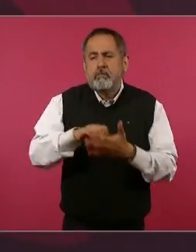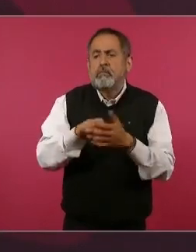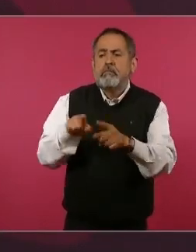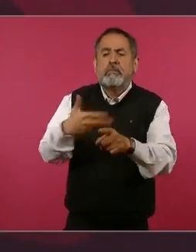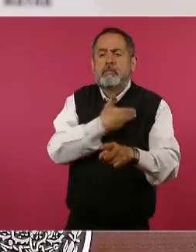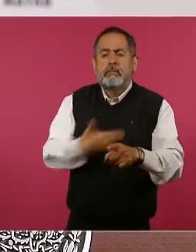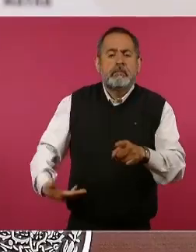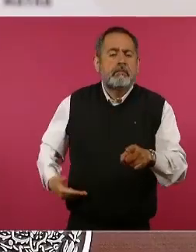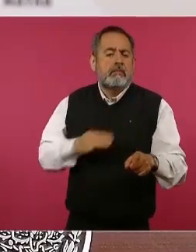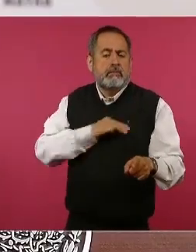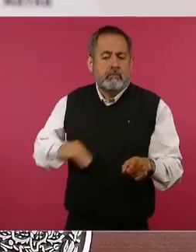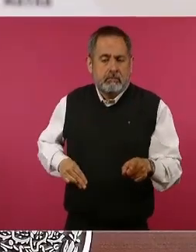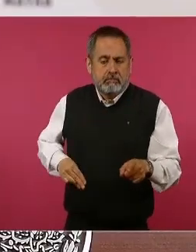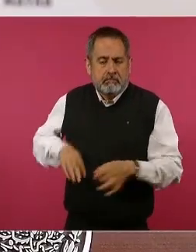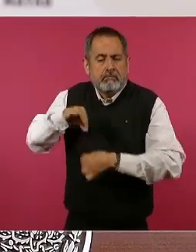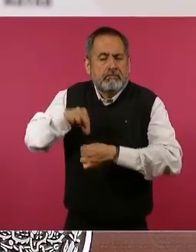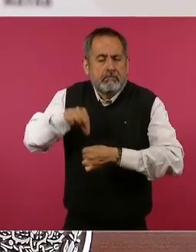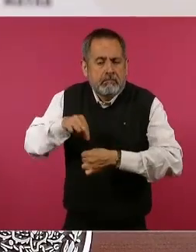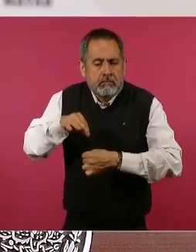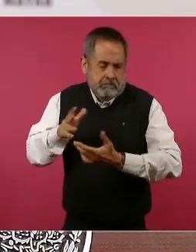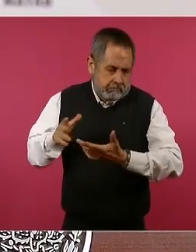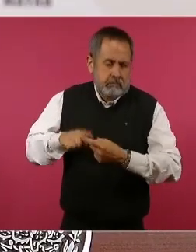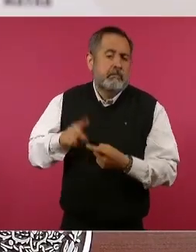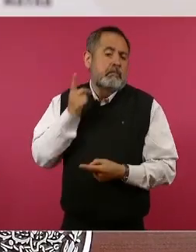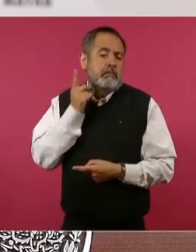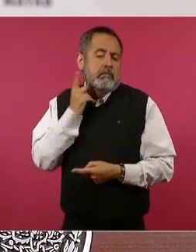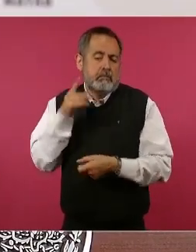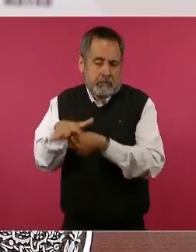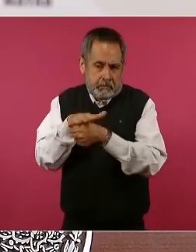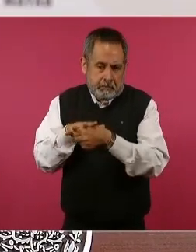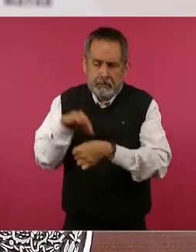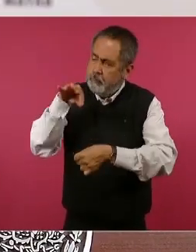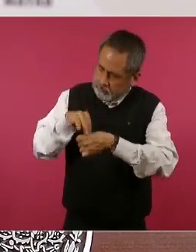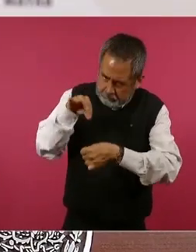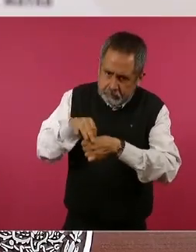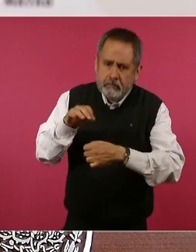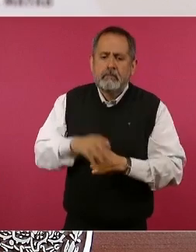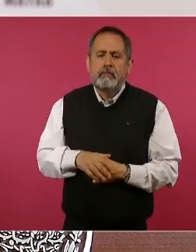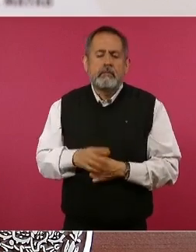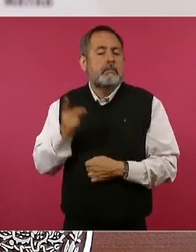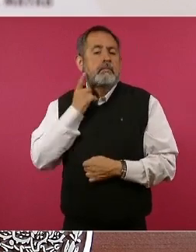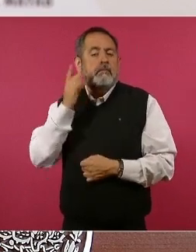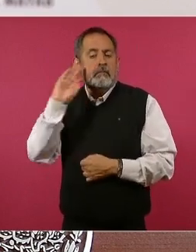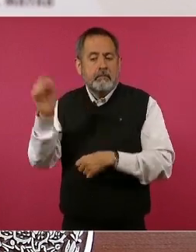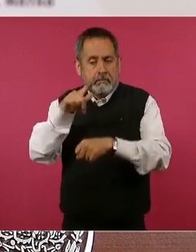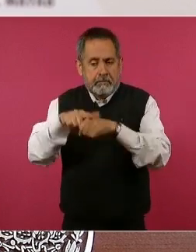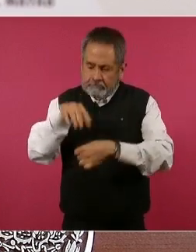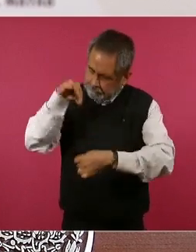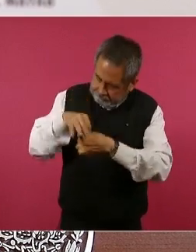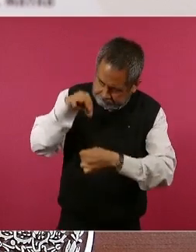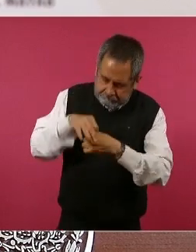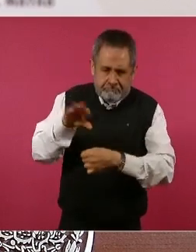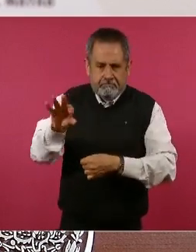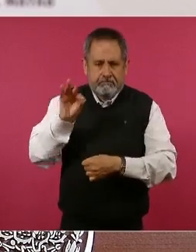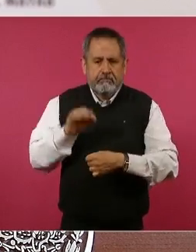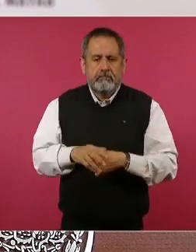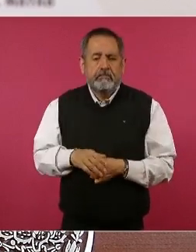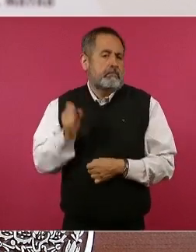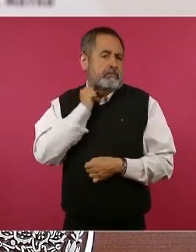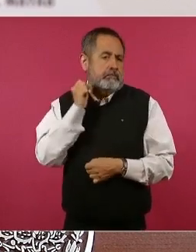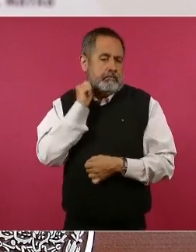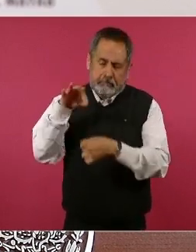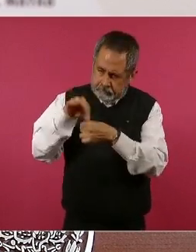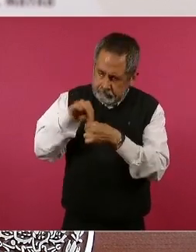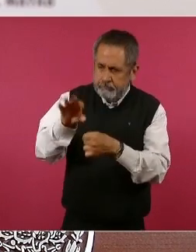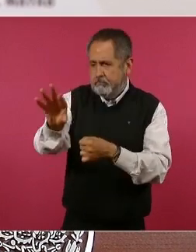presidentes municipales, a los diputados locales, a los diputados federales, a los